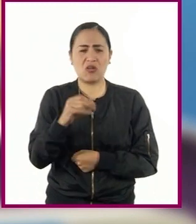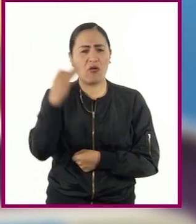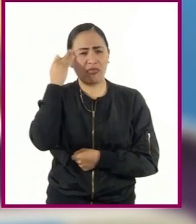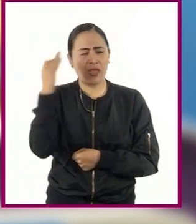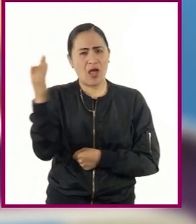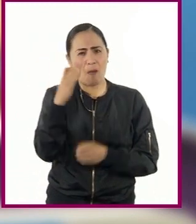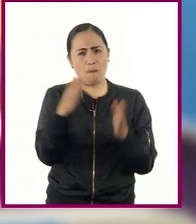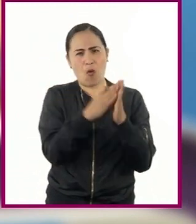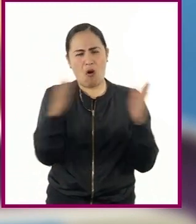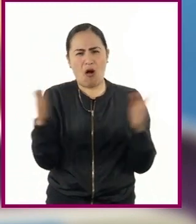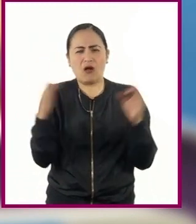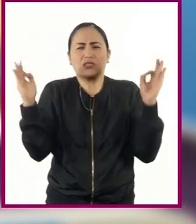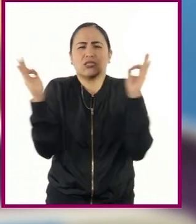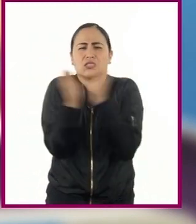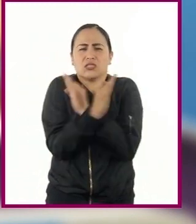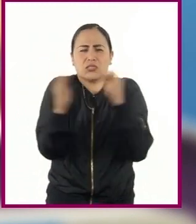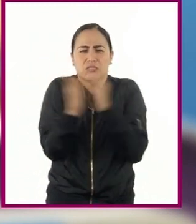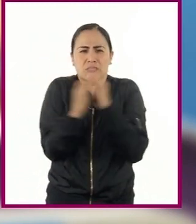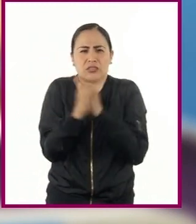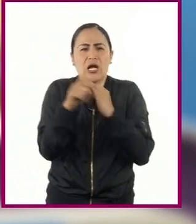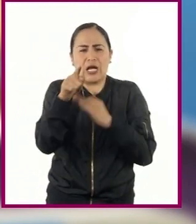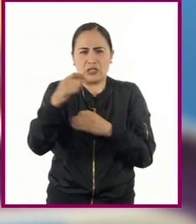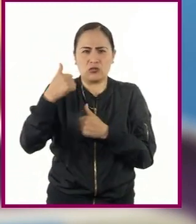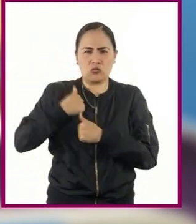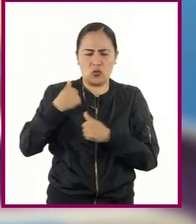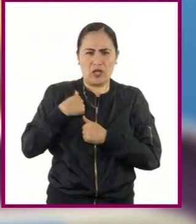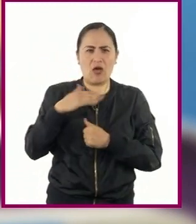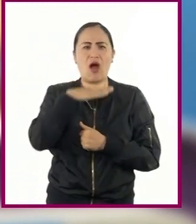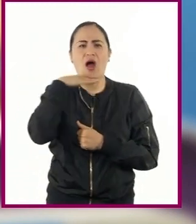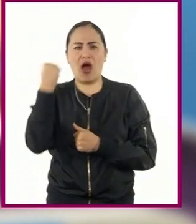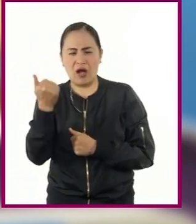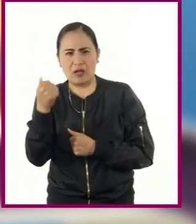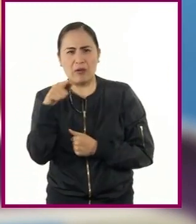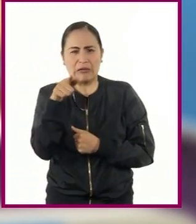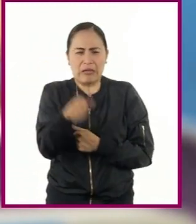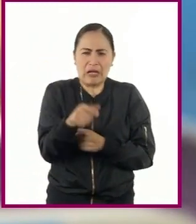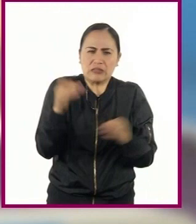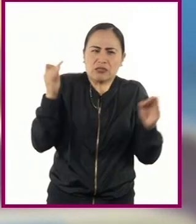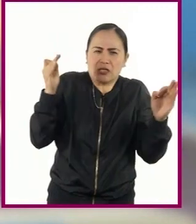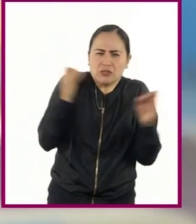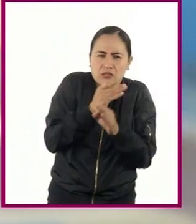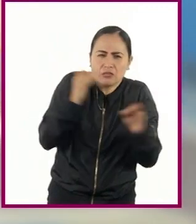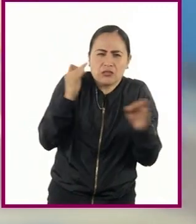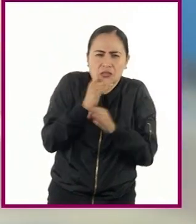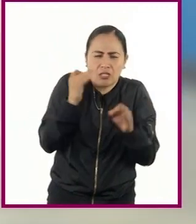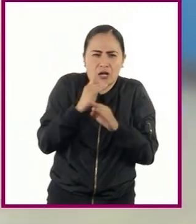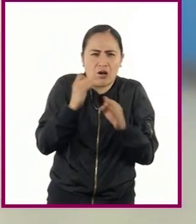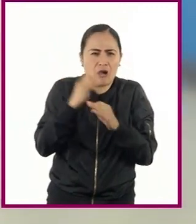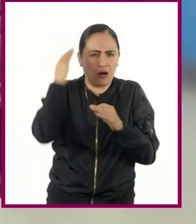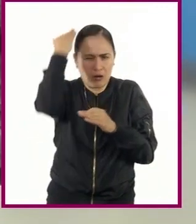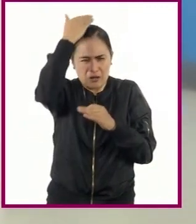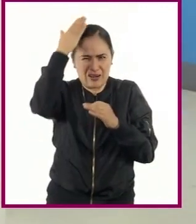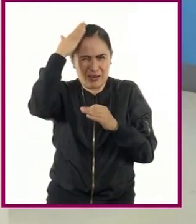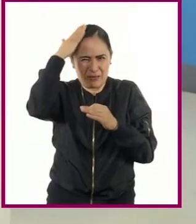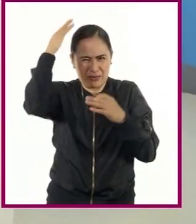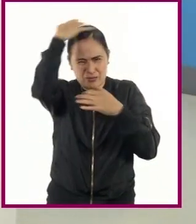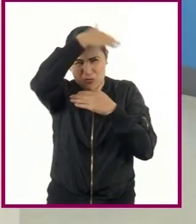alemanes empezaron a desfilar por delante de nuestra unidad. Iban congelados, con las cabezas envueltas en